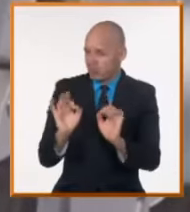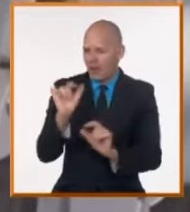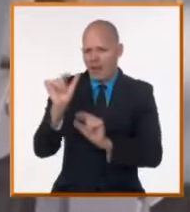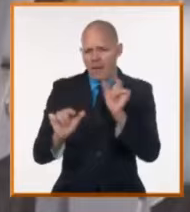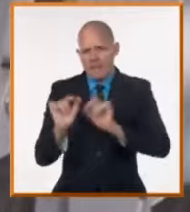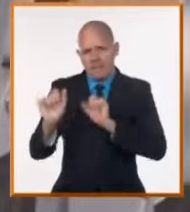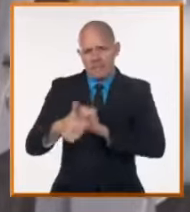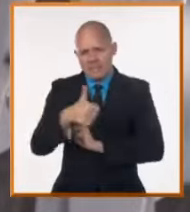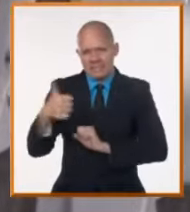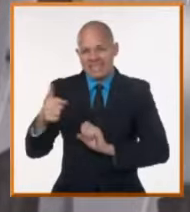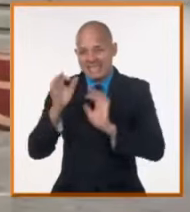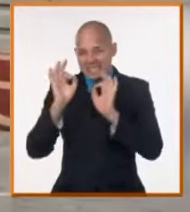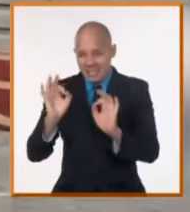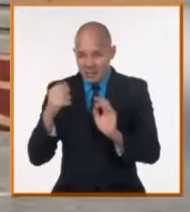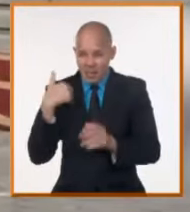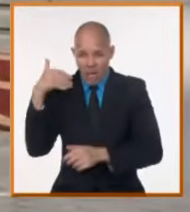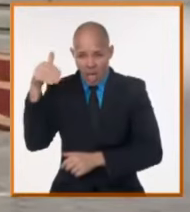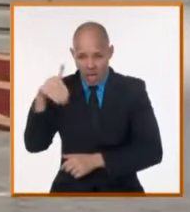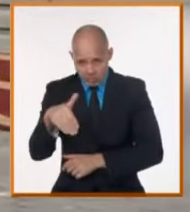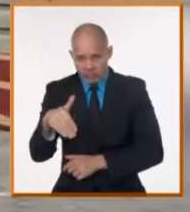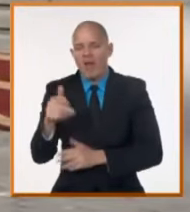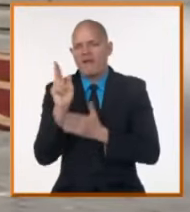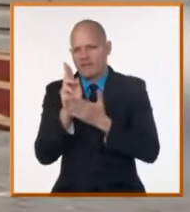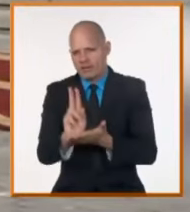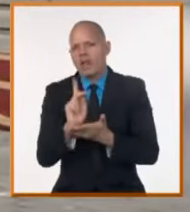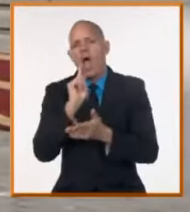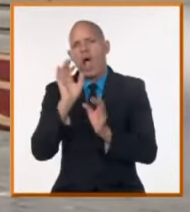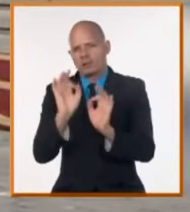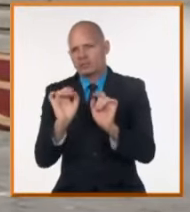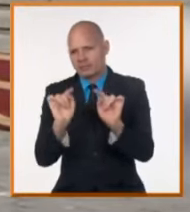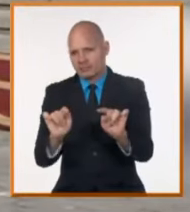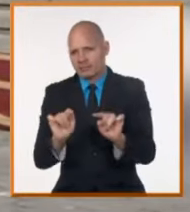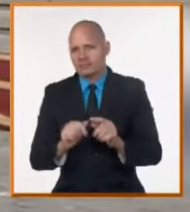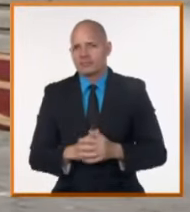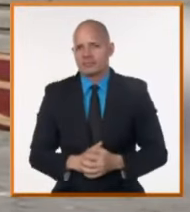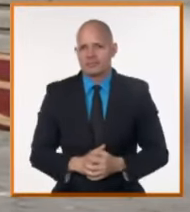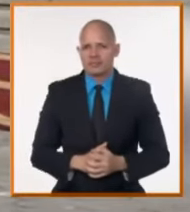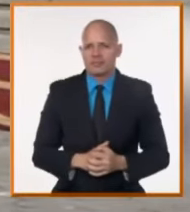que visitan la República Islámica de Irán.